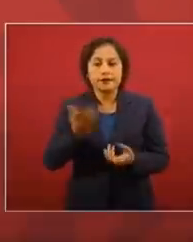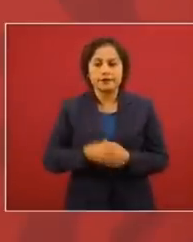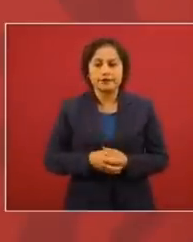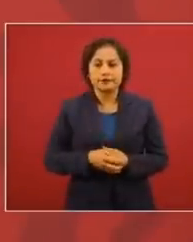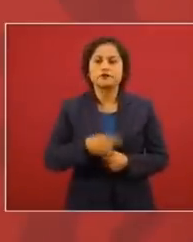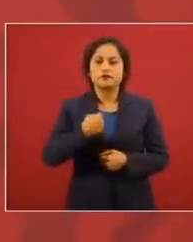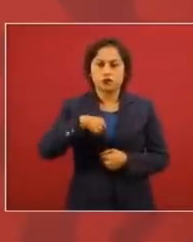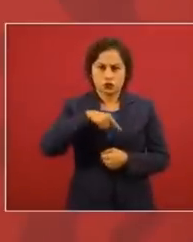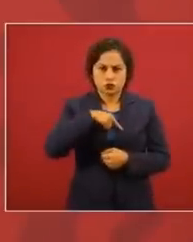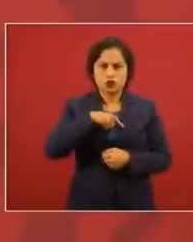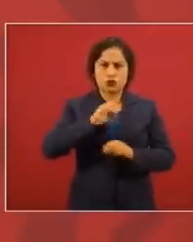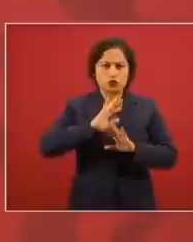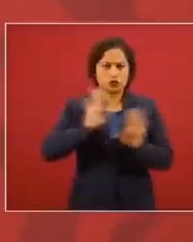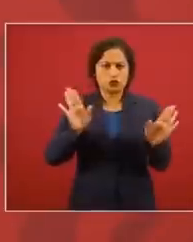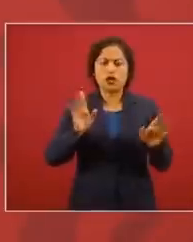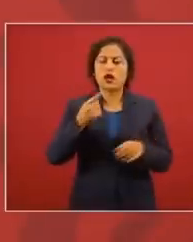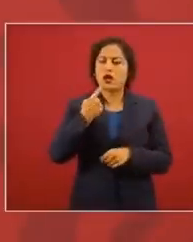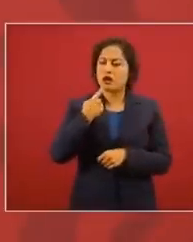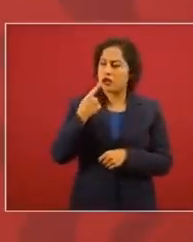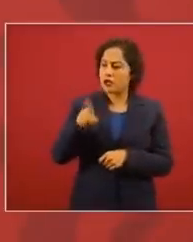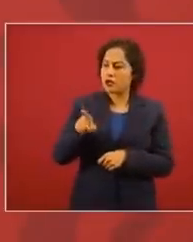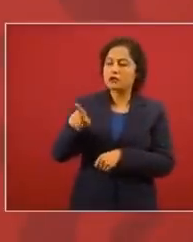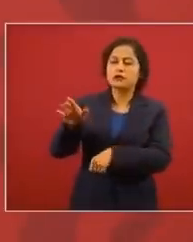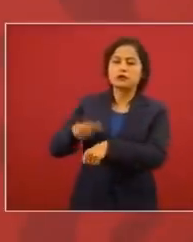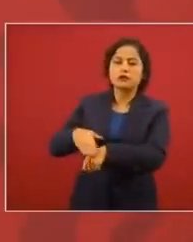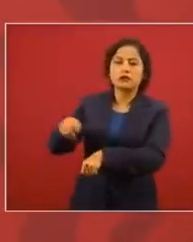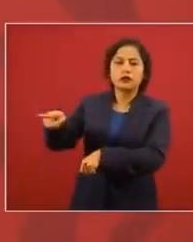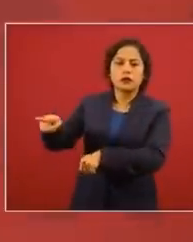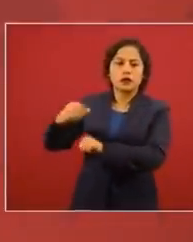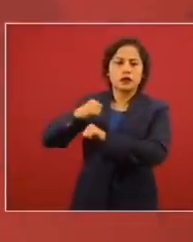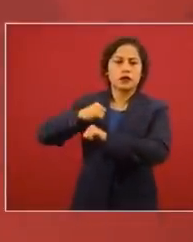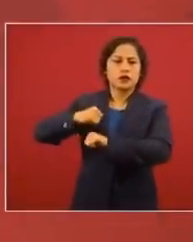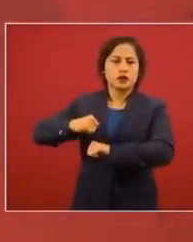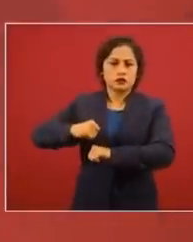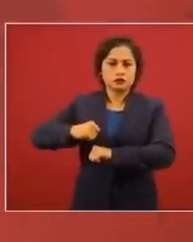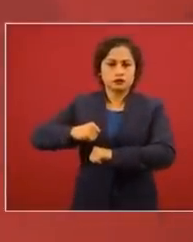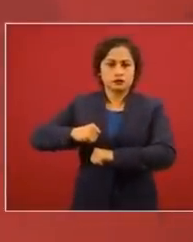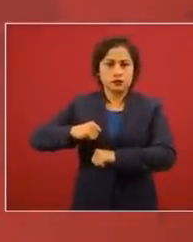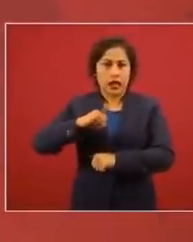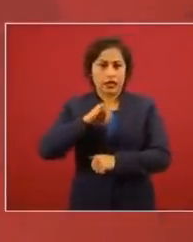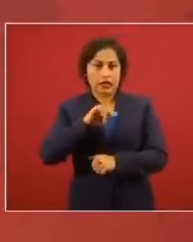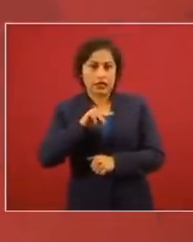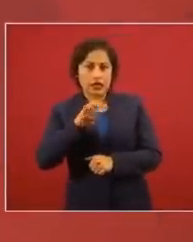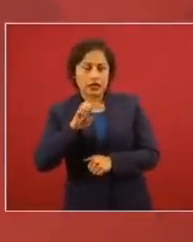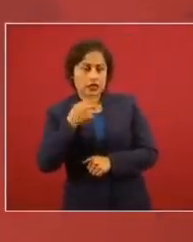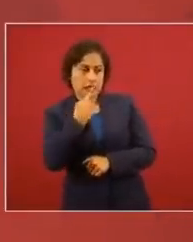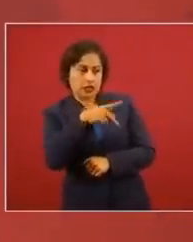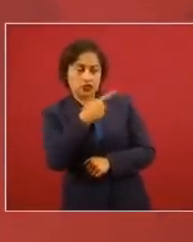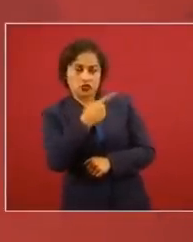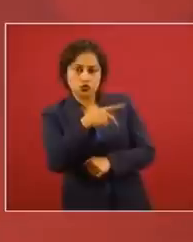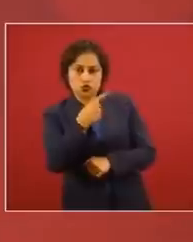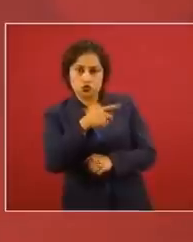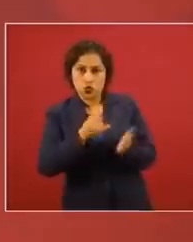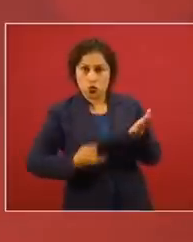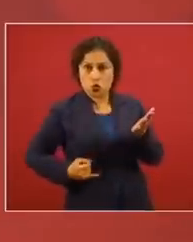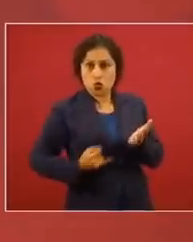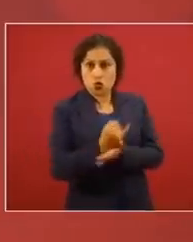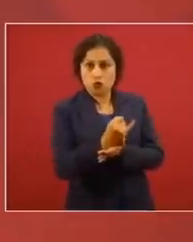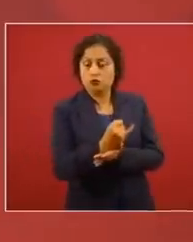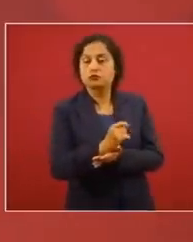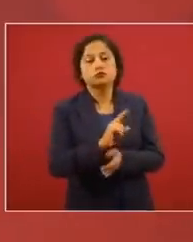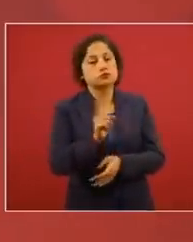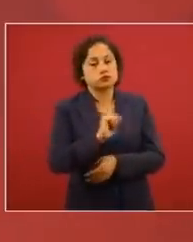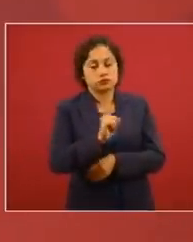instancias no es solo la definición del ine que no tenemos que ir al tribunal